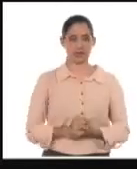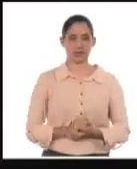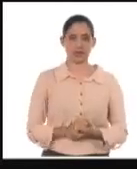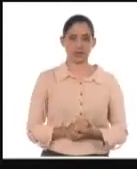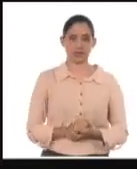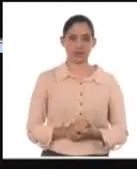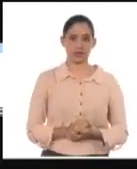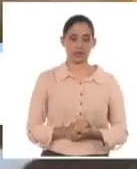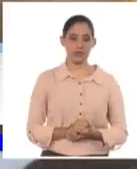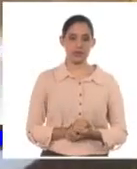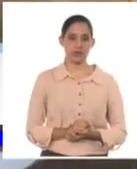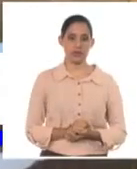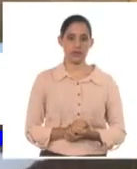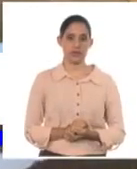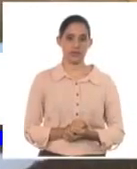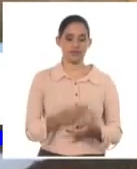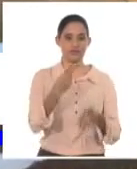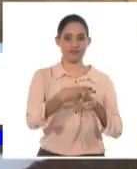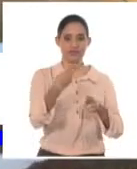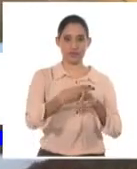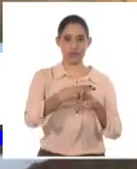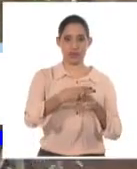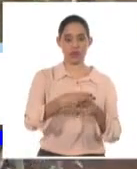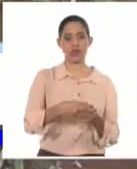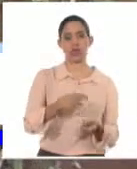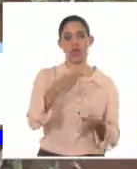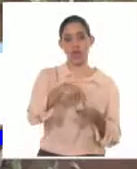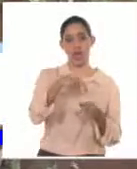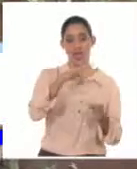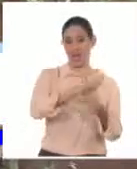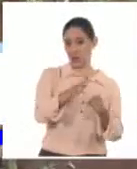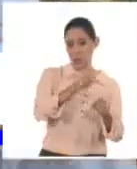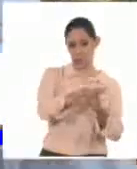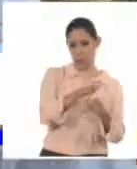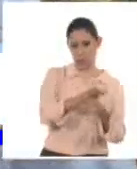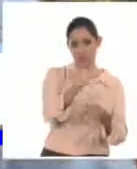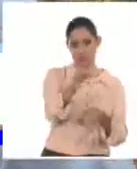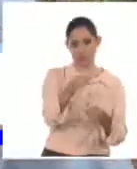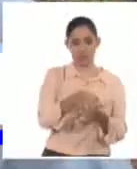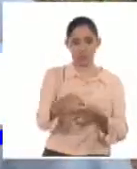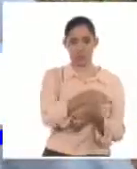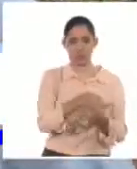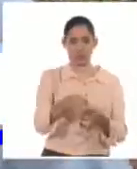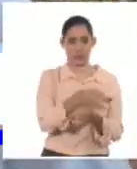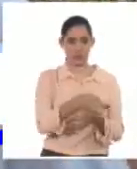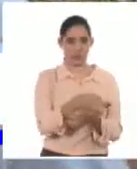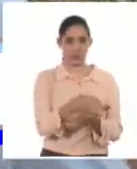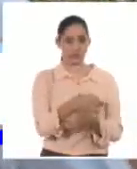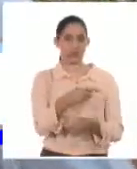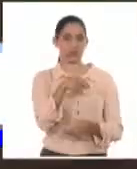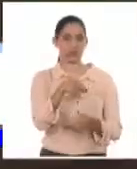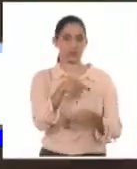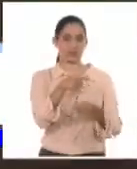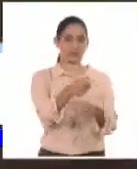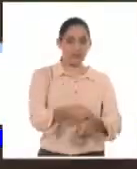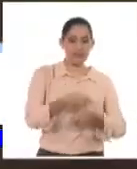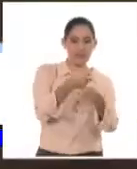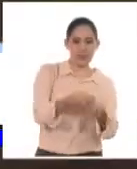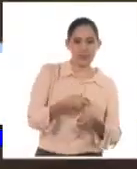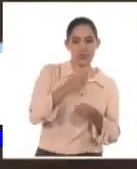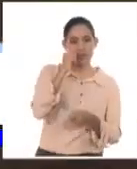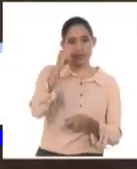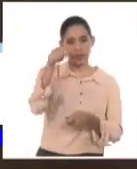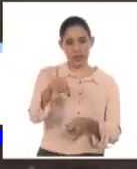En las cercanías de Las Guásimas, en el habanero municipio de Arroyo Naranjo, el productor Reinier Ceruto, hace menos de un año, recibió